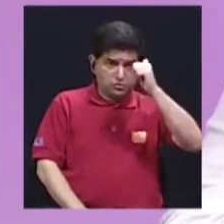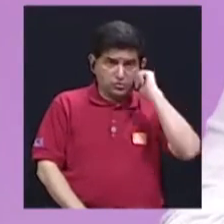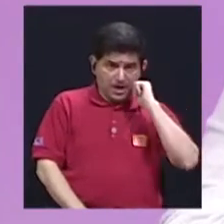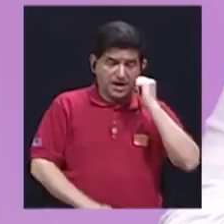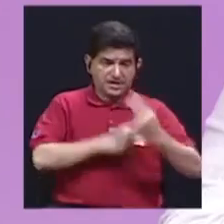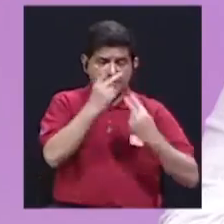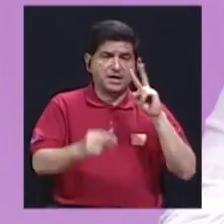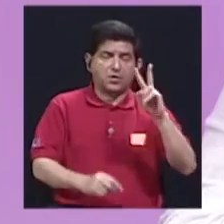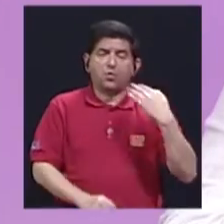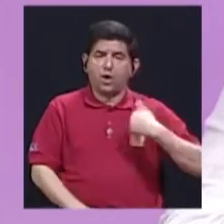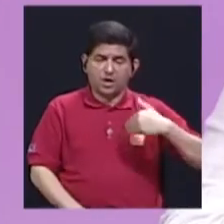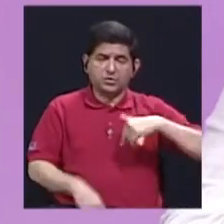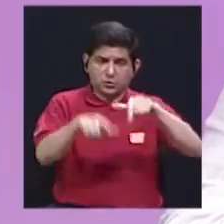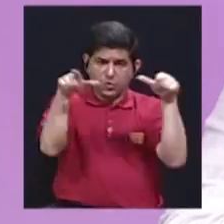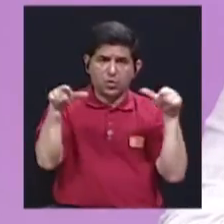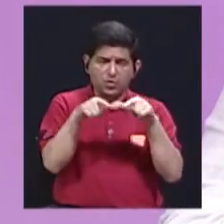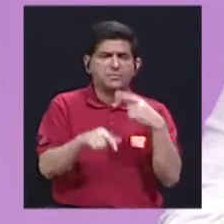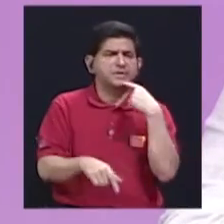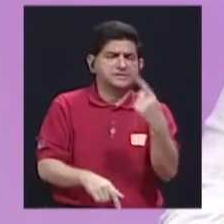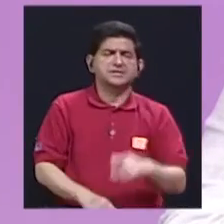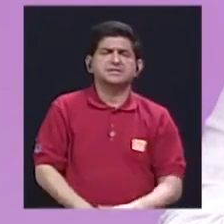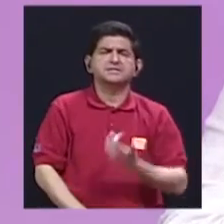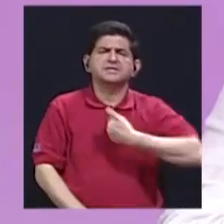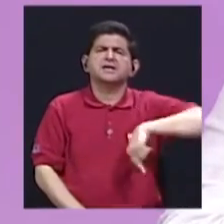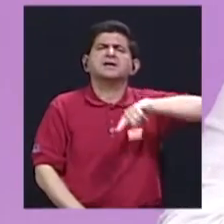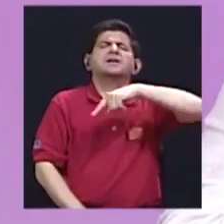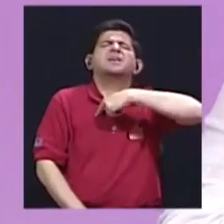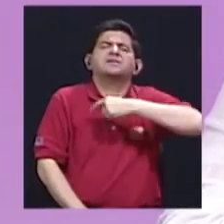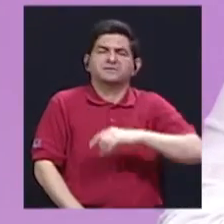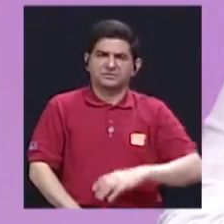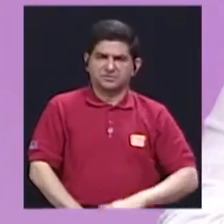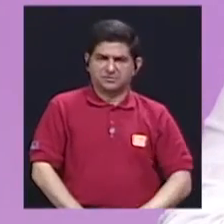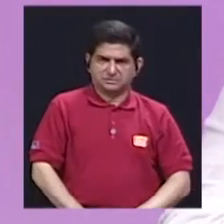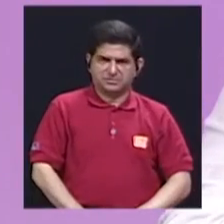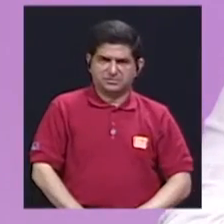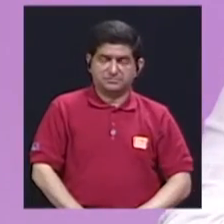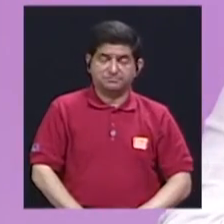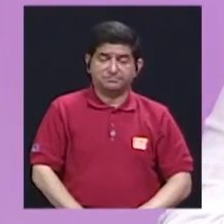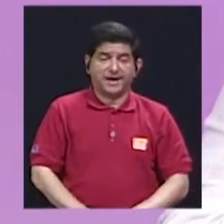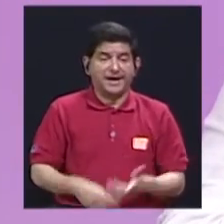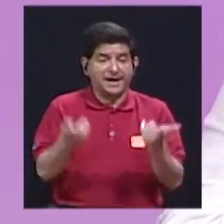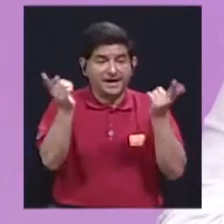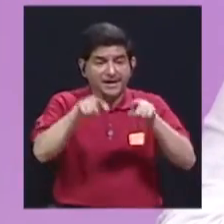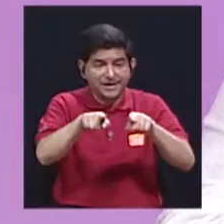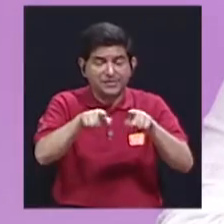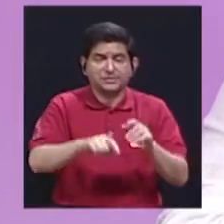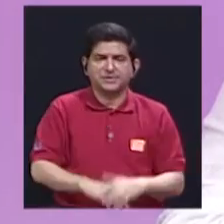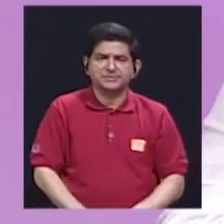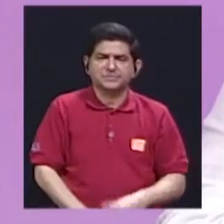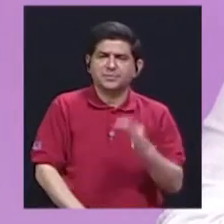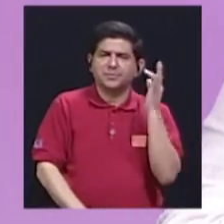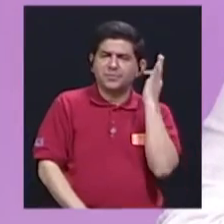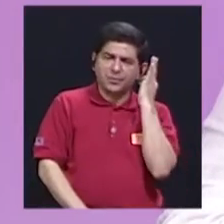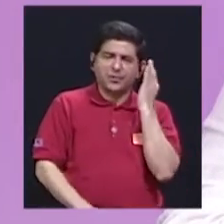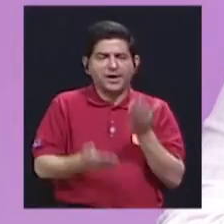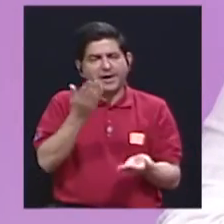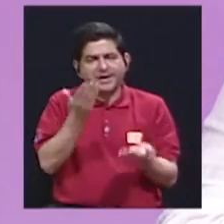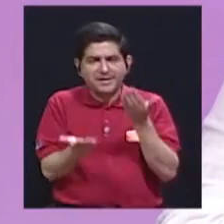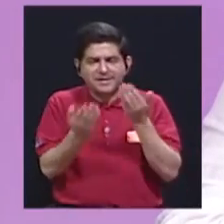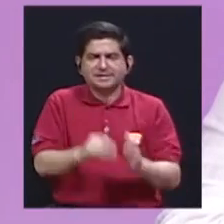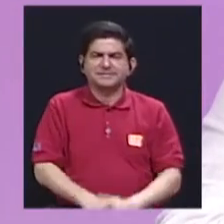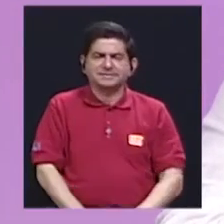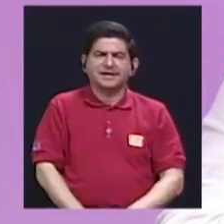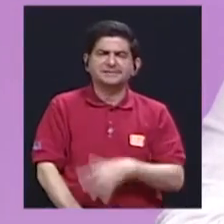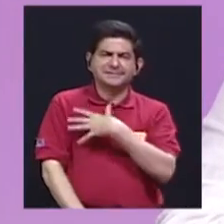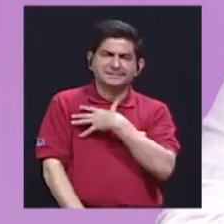cuatro varones ahí y ellos decían nosotros lo que sucede es que además la mujer aparte que le